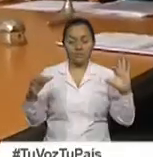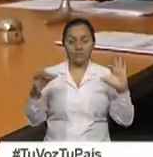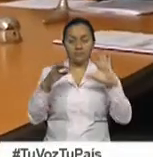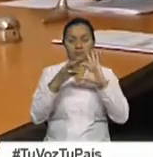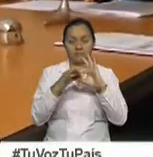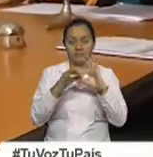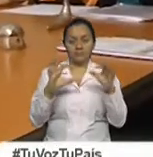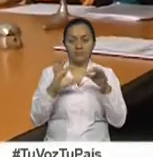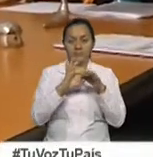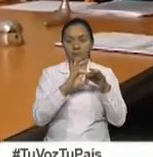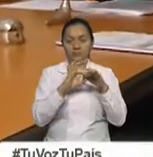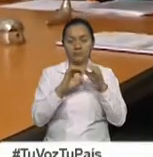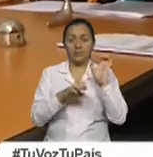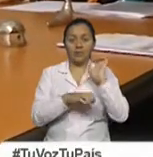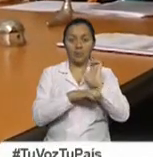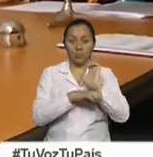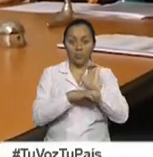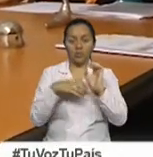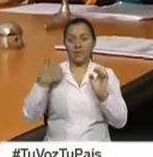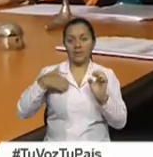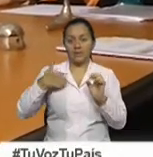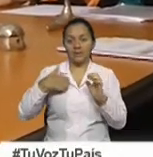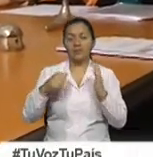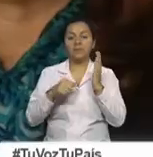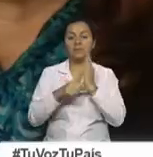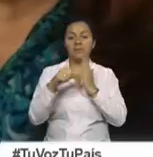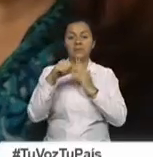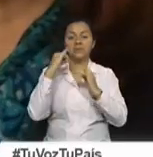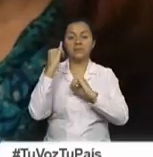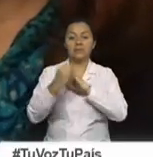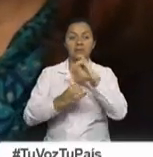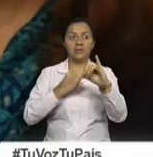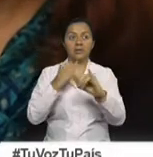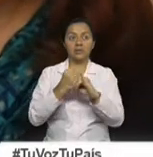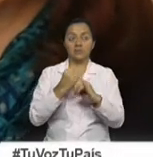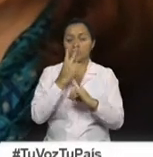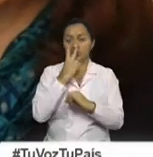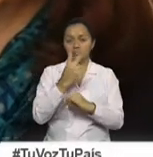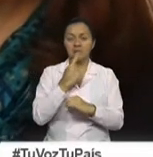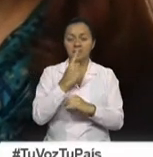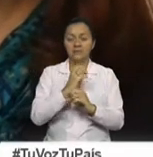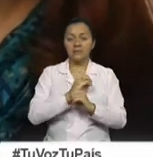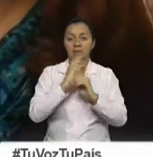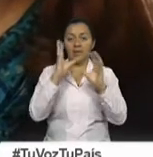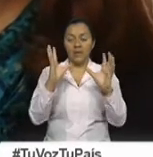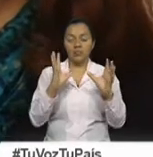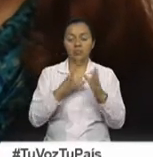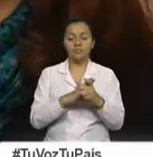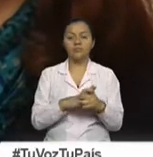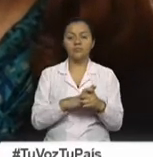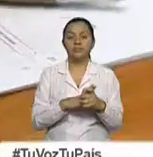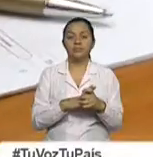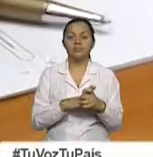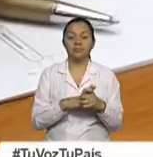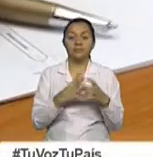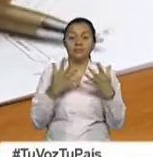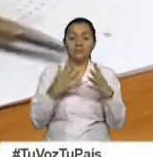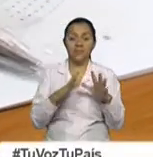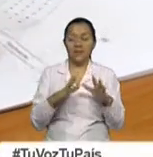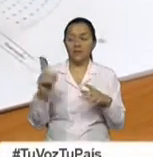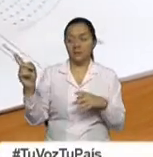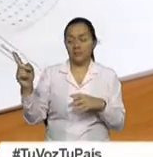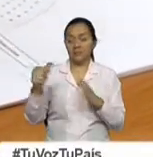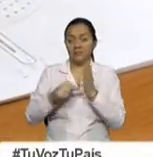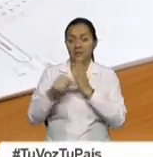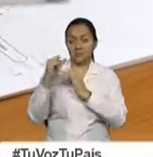que existe entre Ecuador y Argentina, la ministra de Relaciones Exteriores y Movilidad Humana, María Fernanda Espinosa, y su homólogo